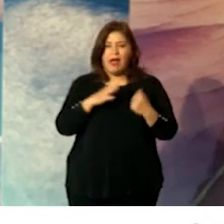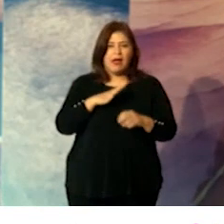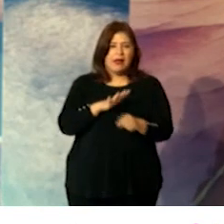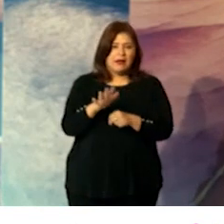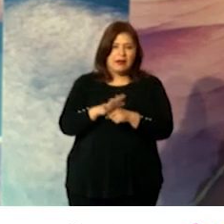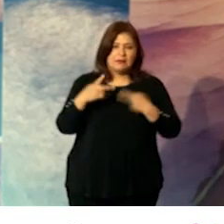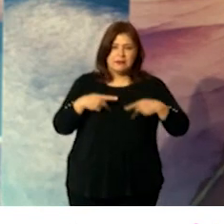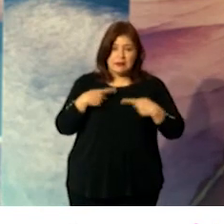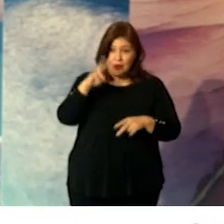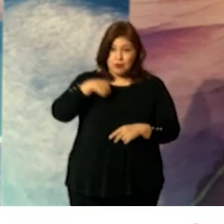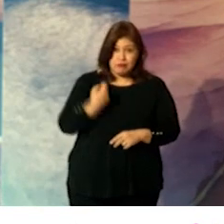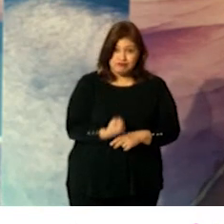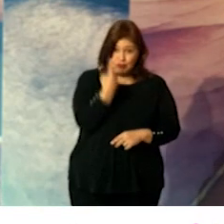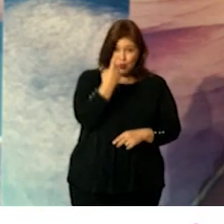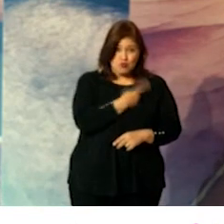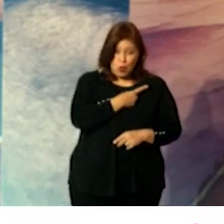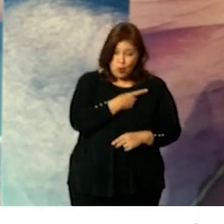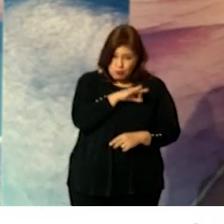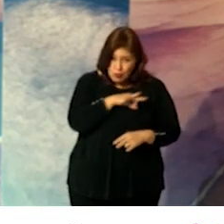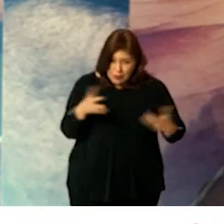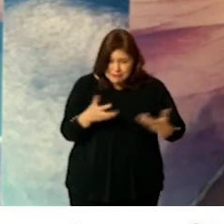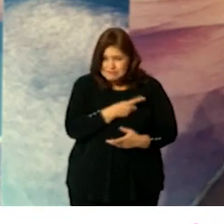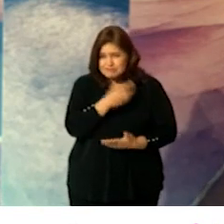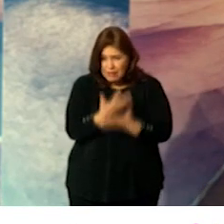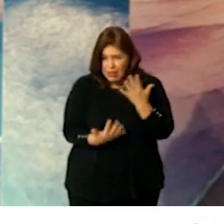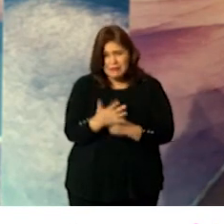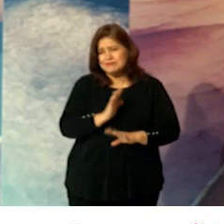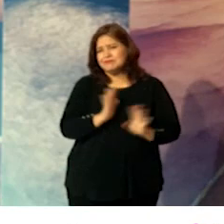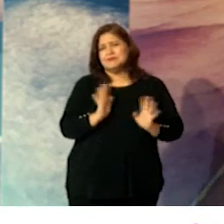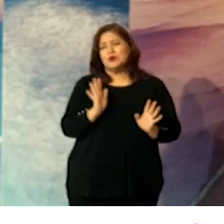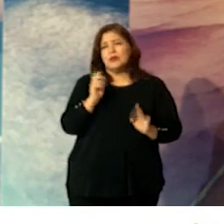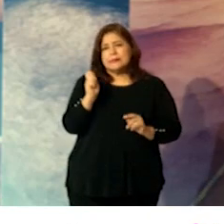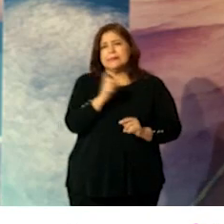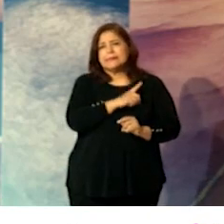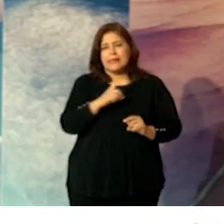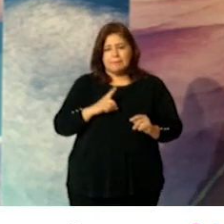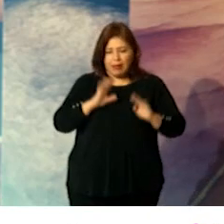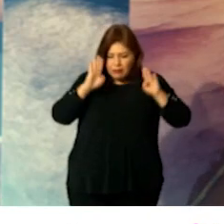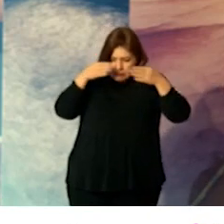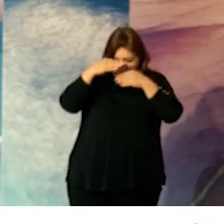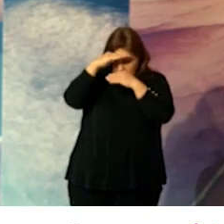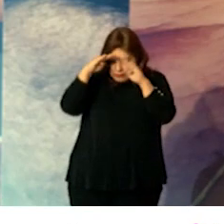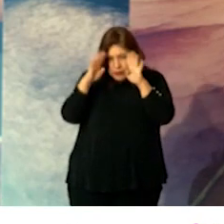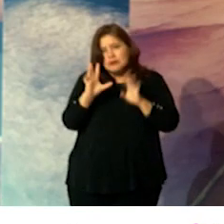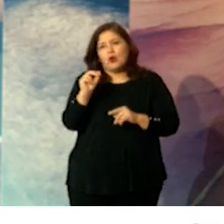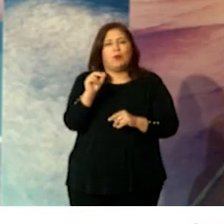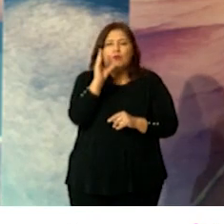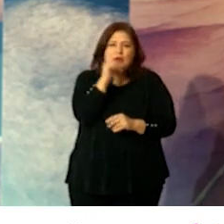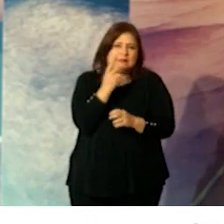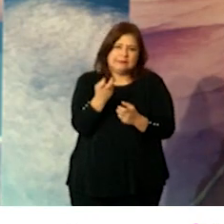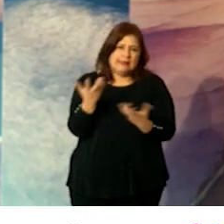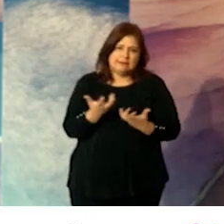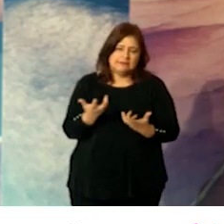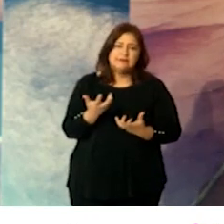hacer todo eso solo. No es posible hacer todo eso con una perspectiva cerrada, ¿no? Entonces yo creo que nosotros tenemos